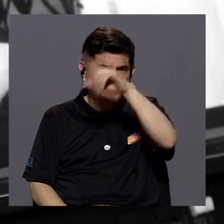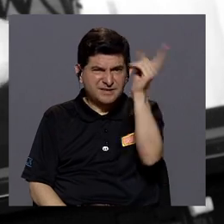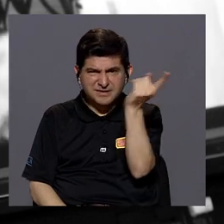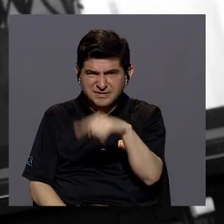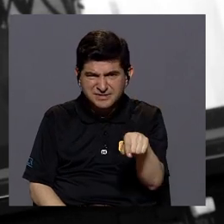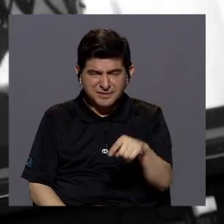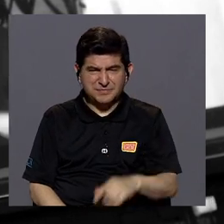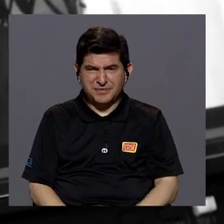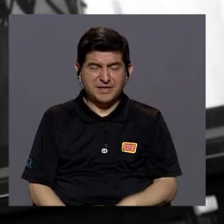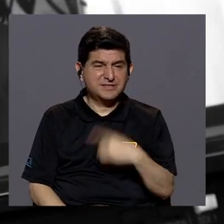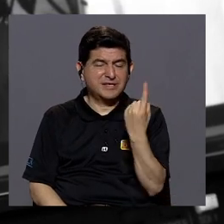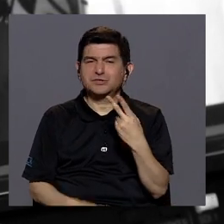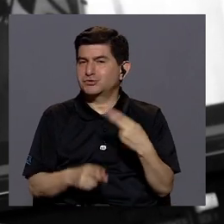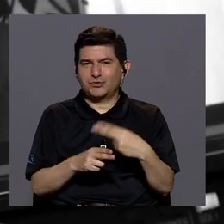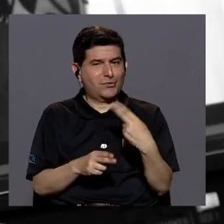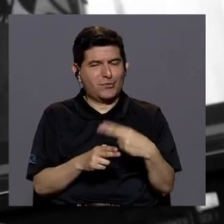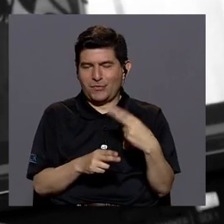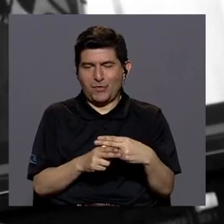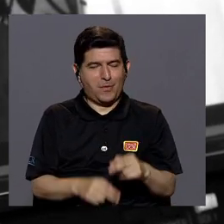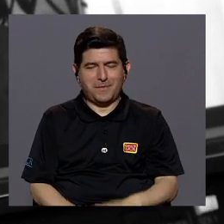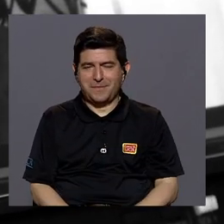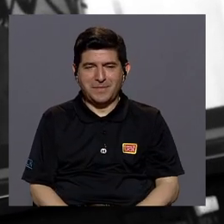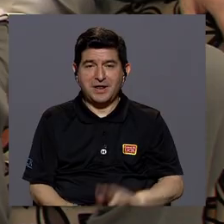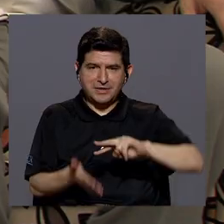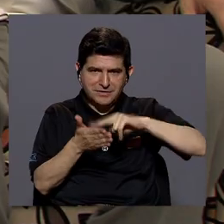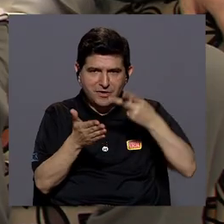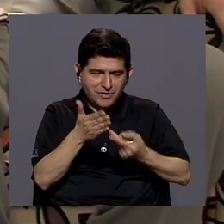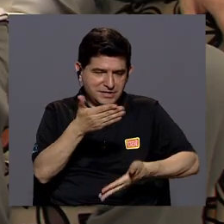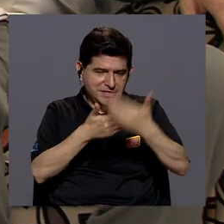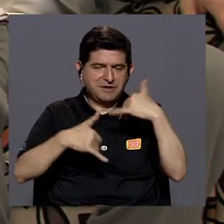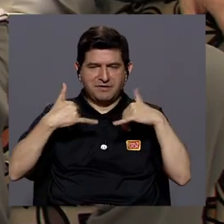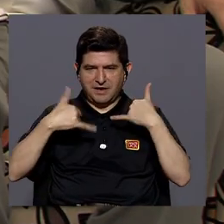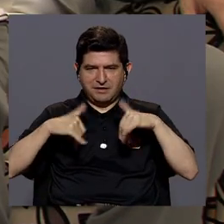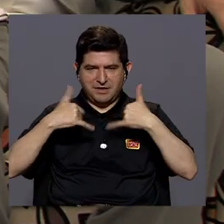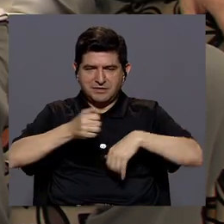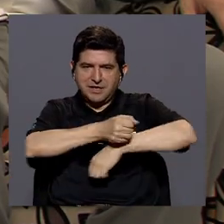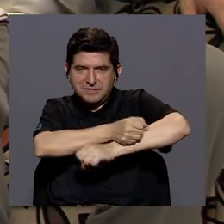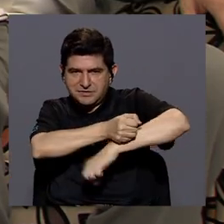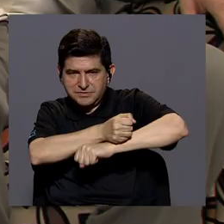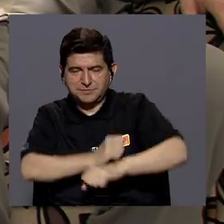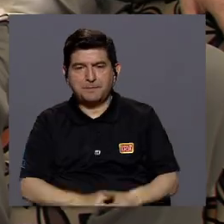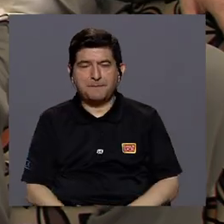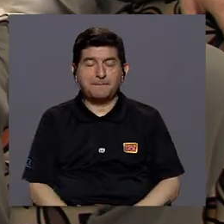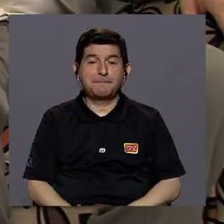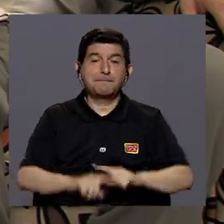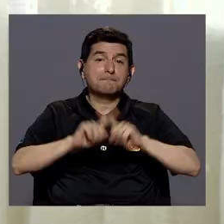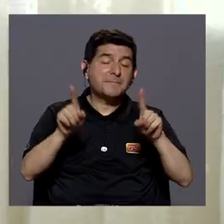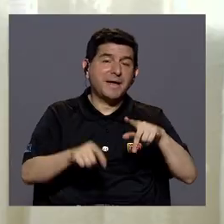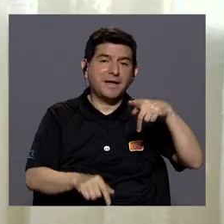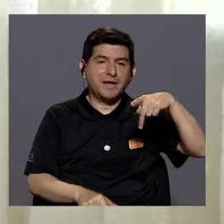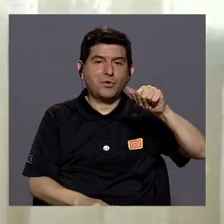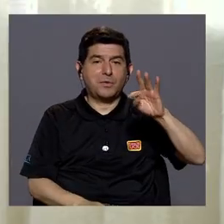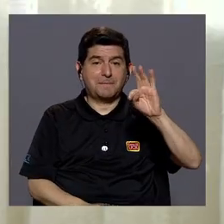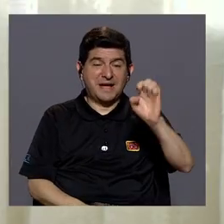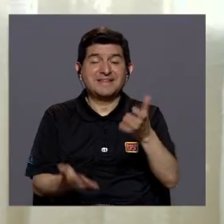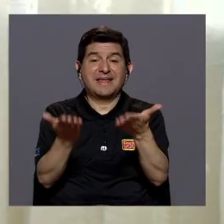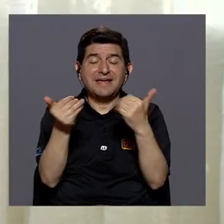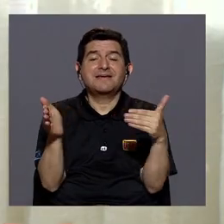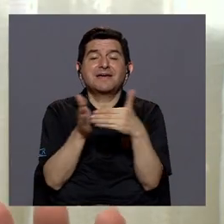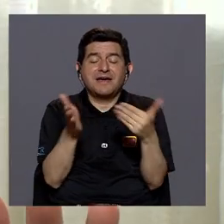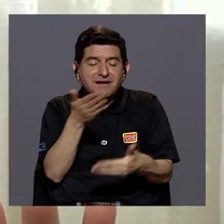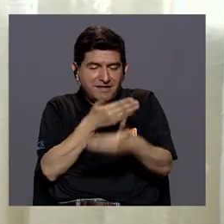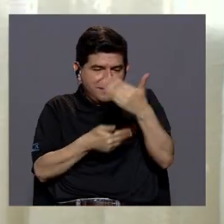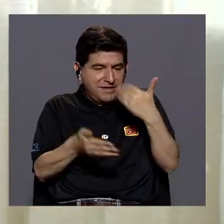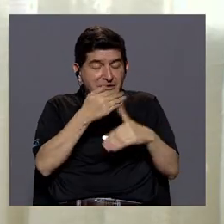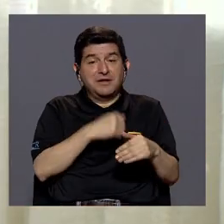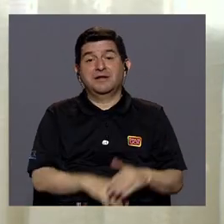Solo que es el nombre de lo que era sapricista de fútbol. Pero Paté sí tiene idea de volver a eso.